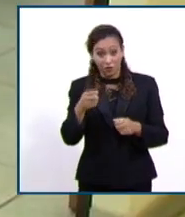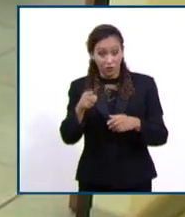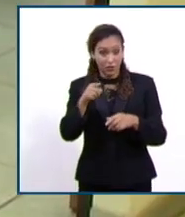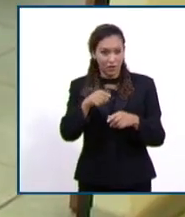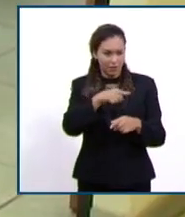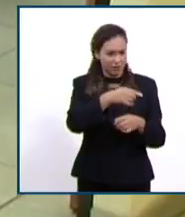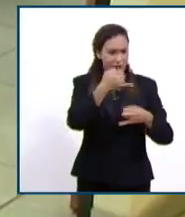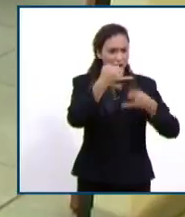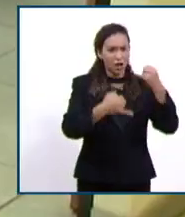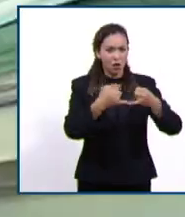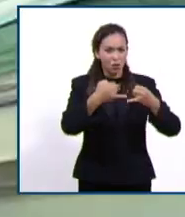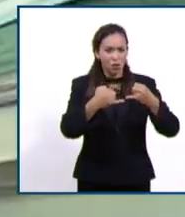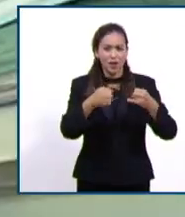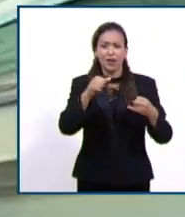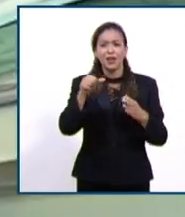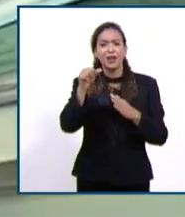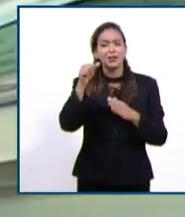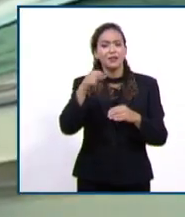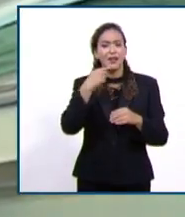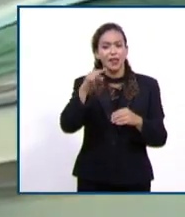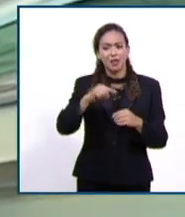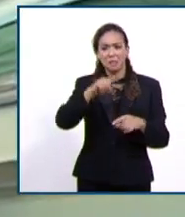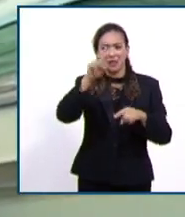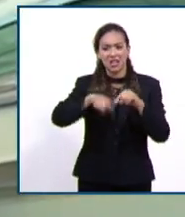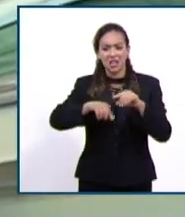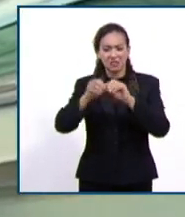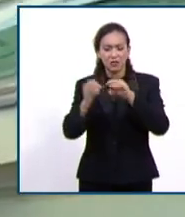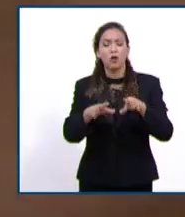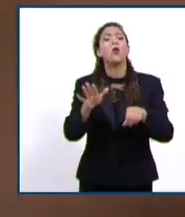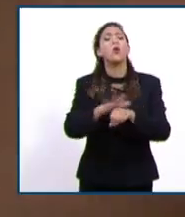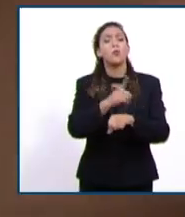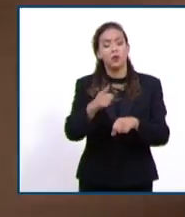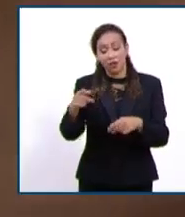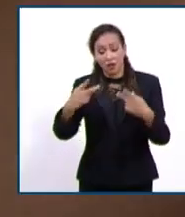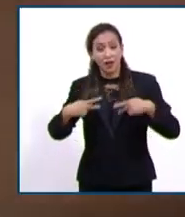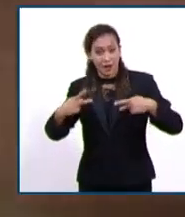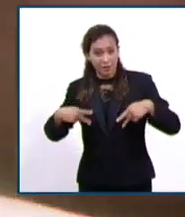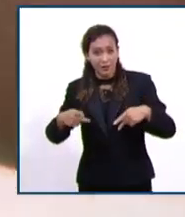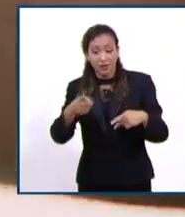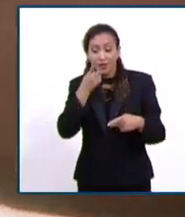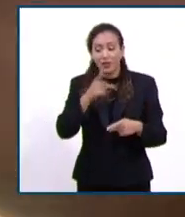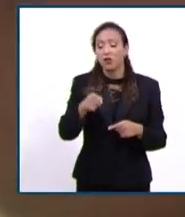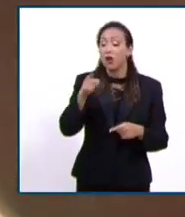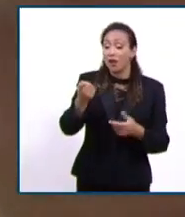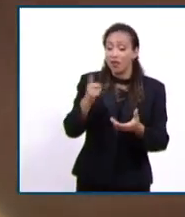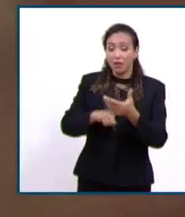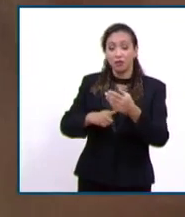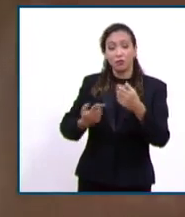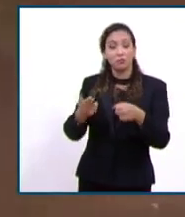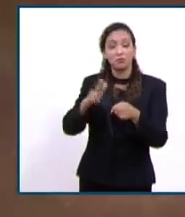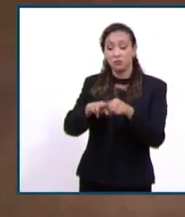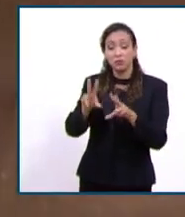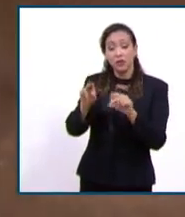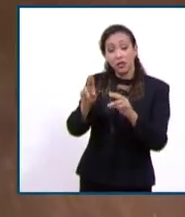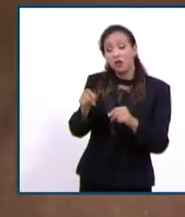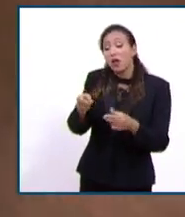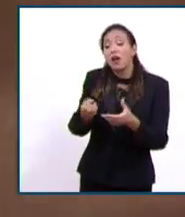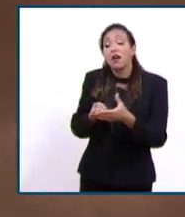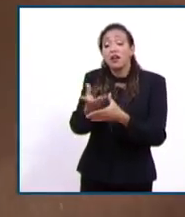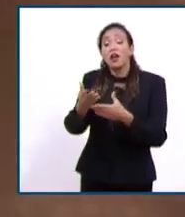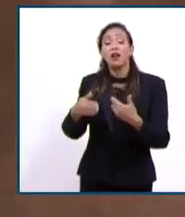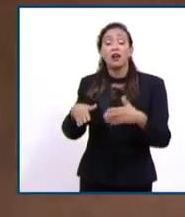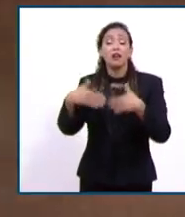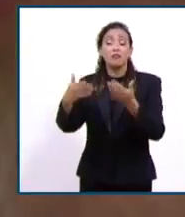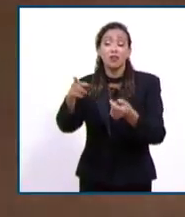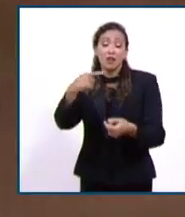distrito desechara la demanda con el argumento de que la persona que promovió el juicio no estaba internada en el hospital. Explicó que ante